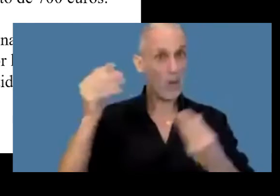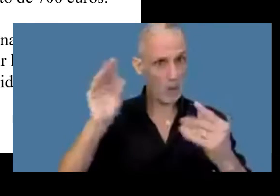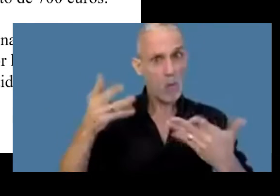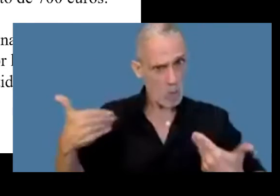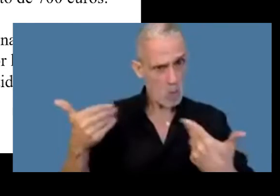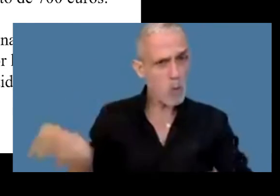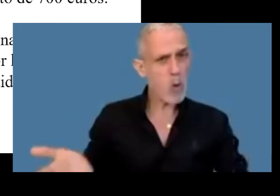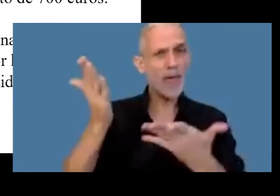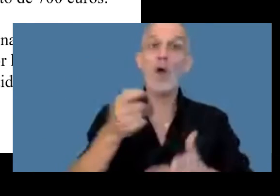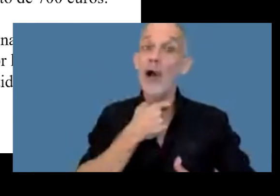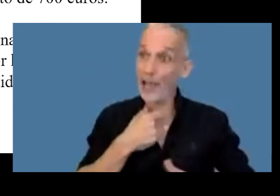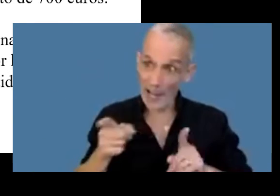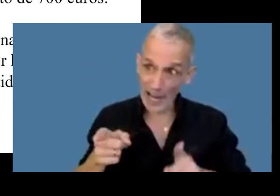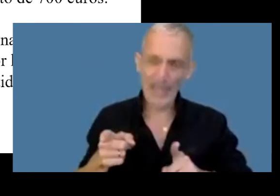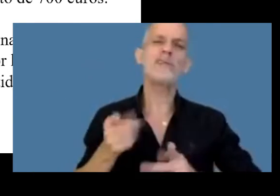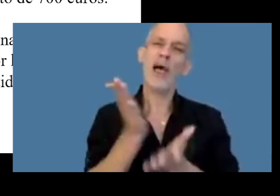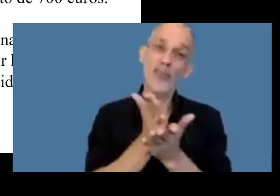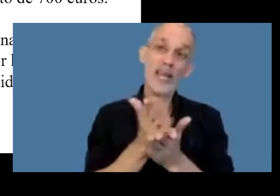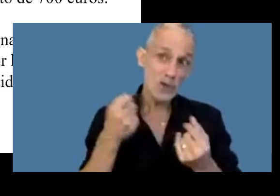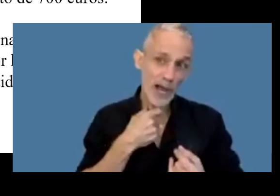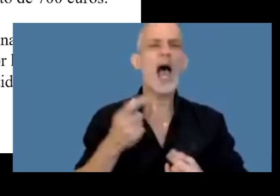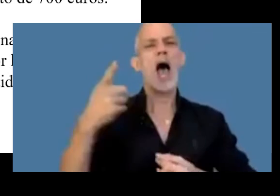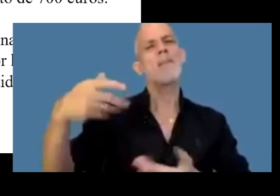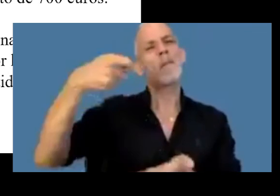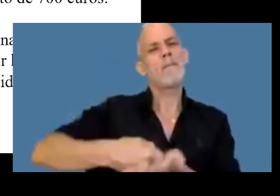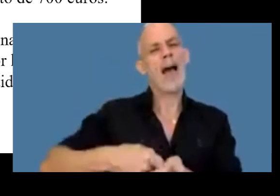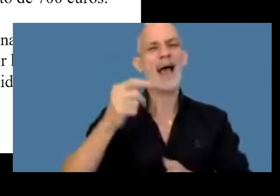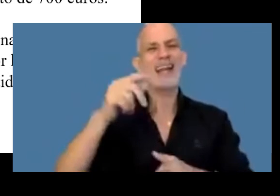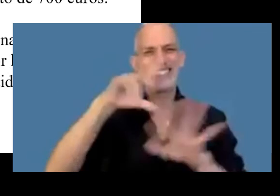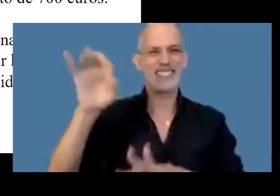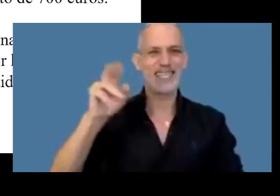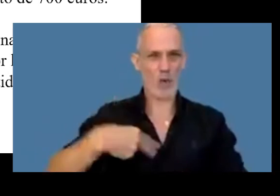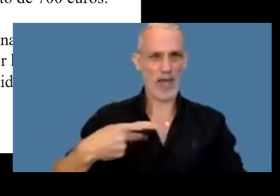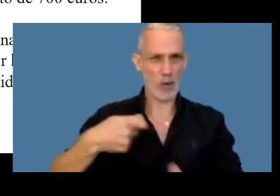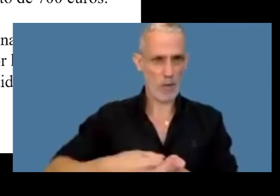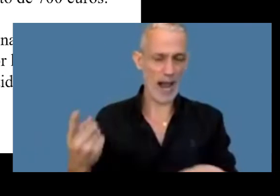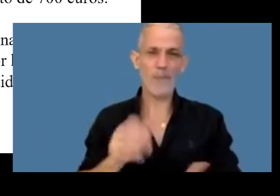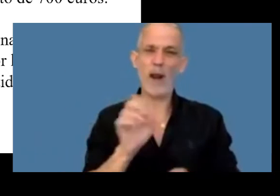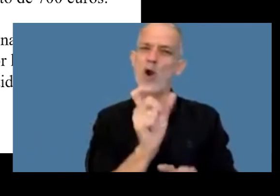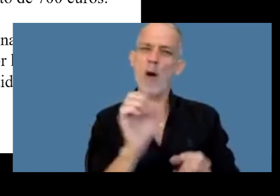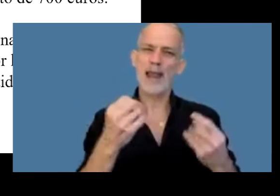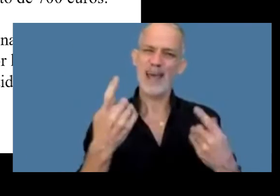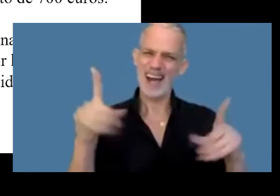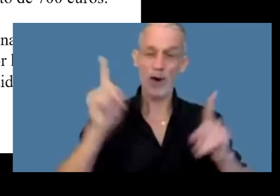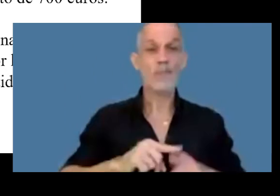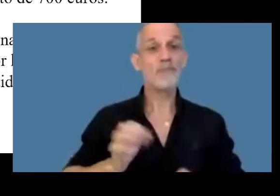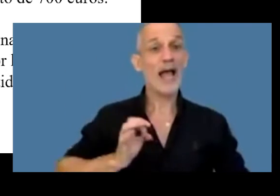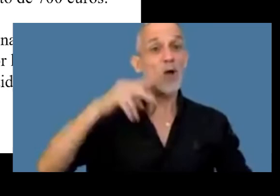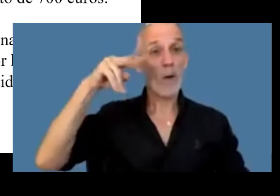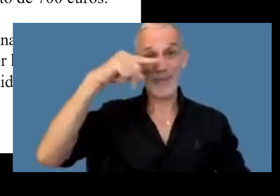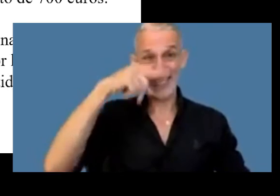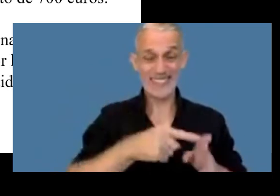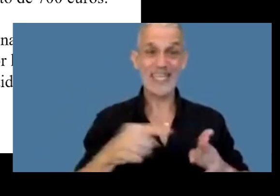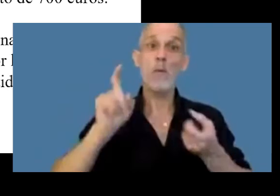poder acceder a ese derecho necesito pagar este gravamen. En 2007, un